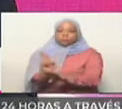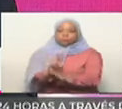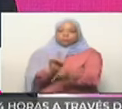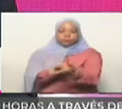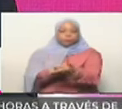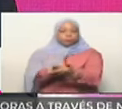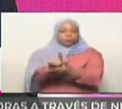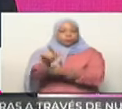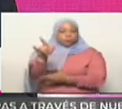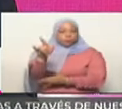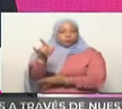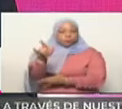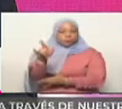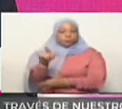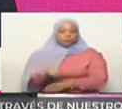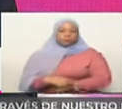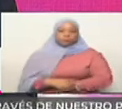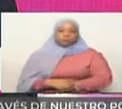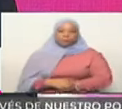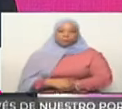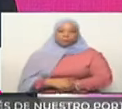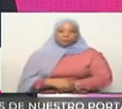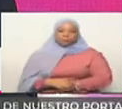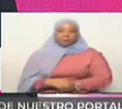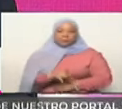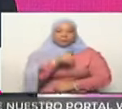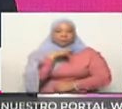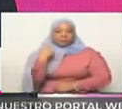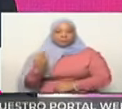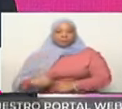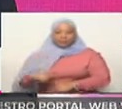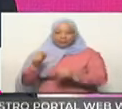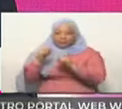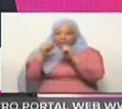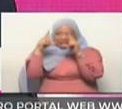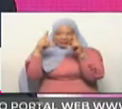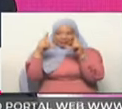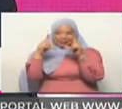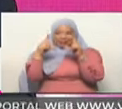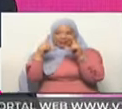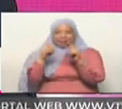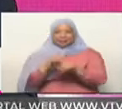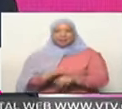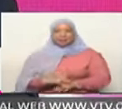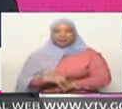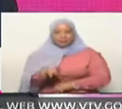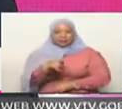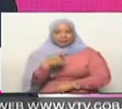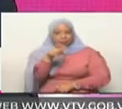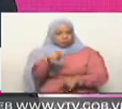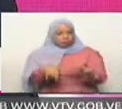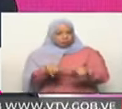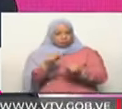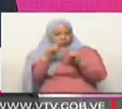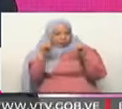¡Ping! Y aterrizamos de sorpresa. ¿Ah? Ustedes se sorprendieron, ¿verdad?